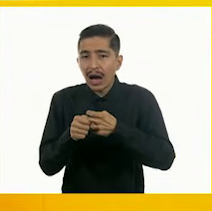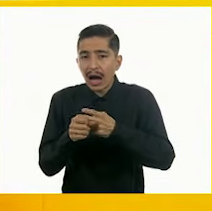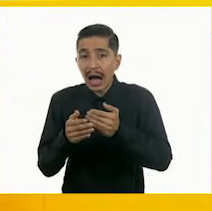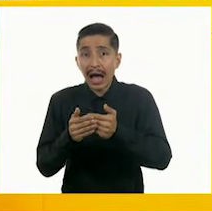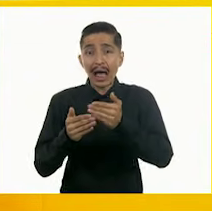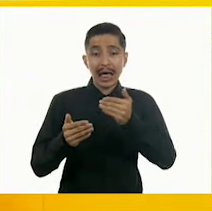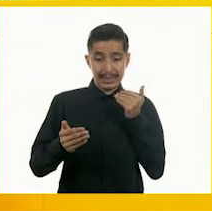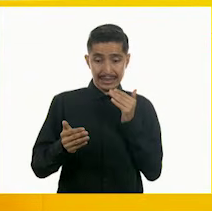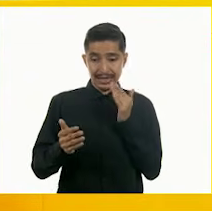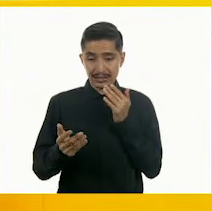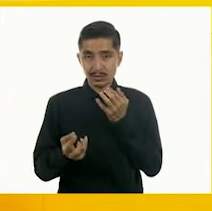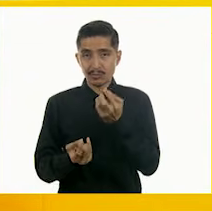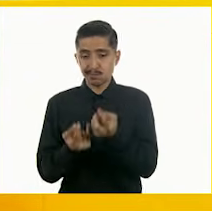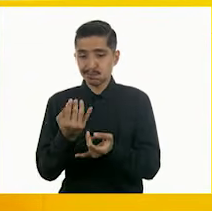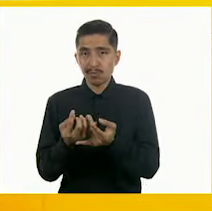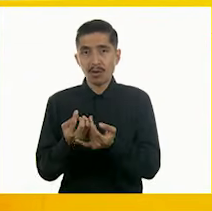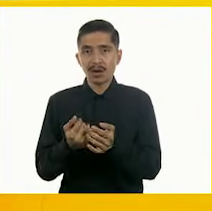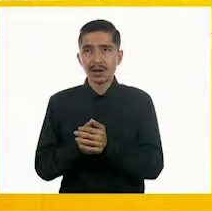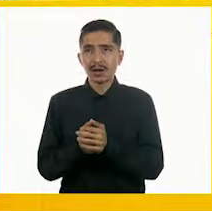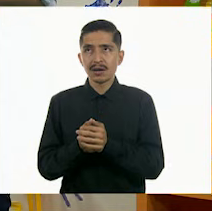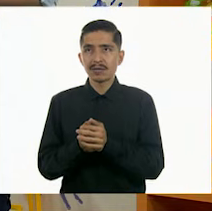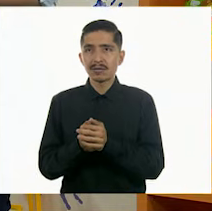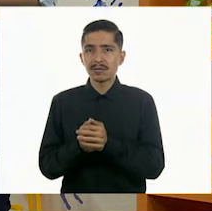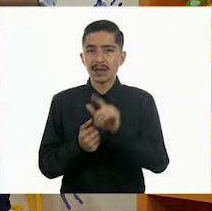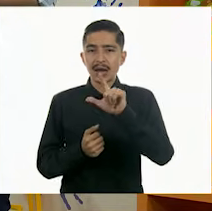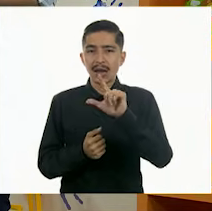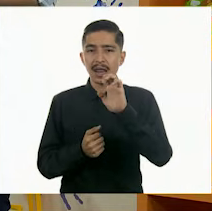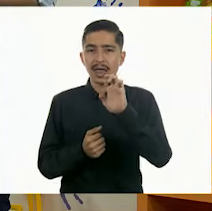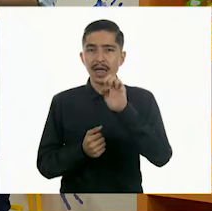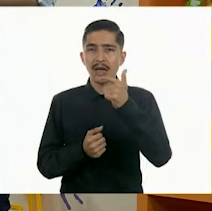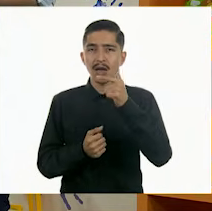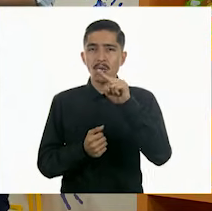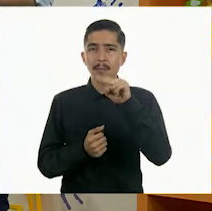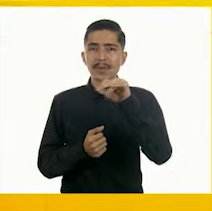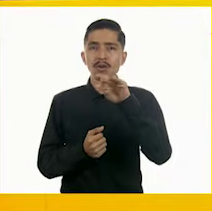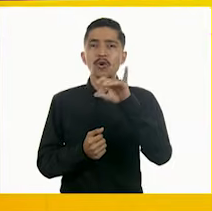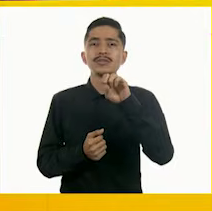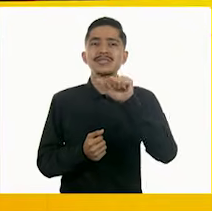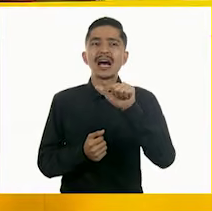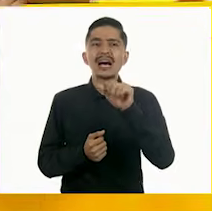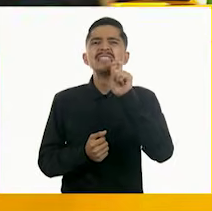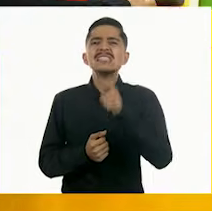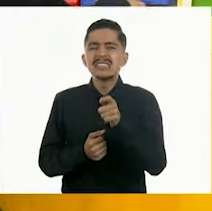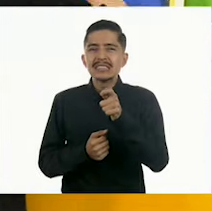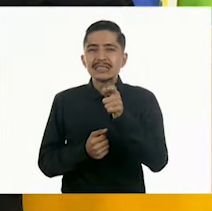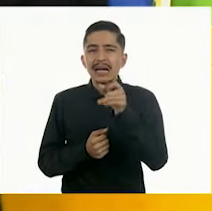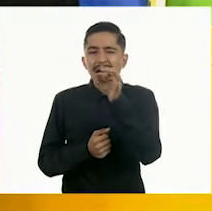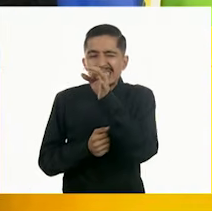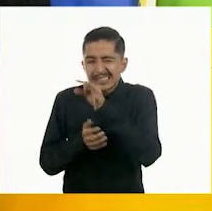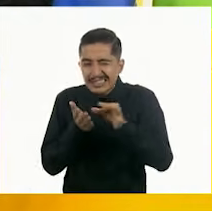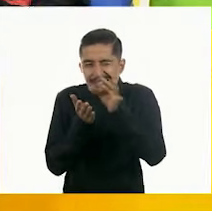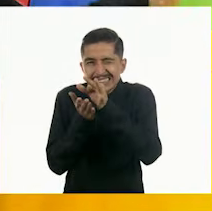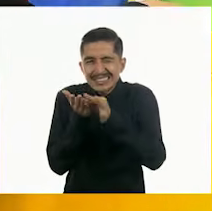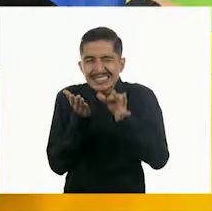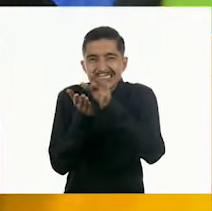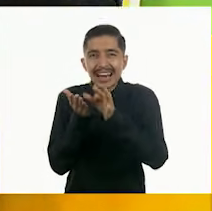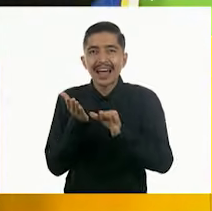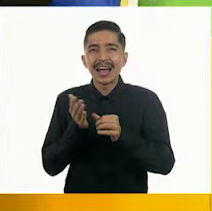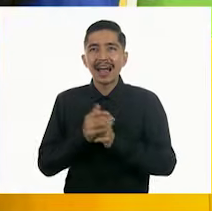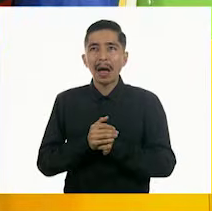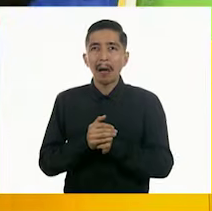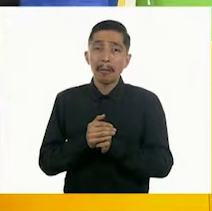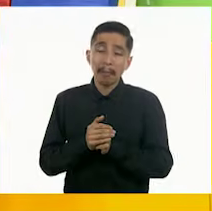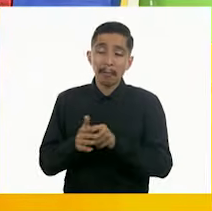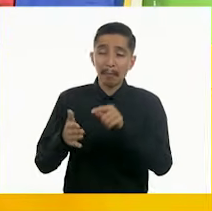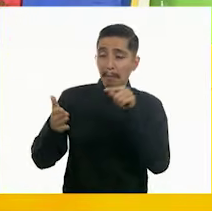es dura antes de... Es una leguminosa. Ajá. Son las lentejas. Las lentejas. Claro, las lentejas. Exactamente, las lentejas. Vamos a abrir